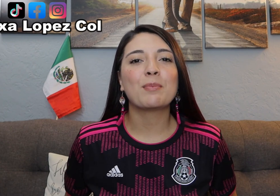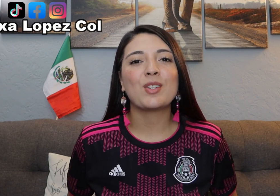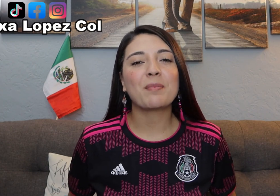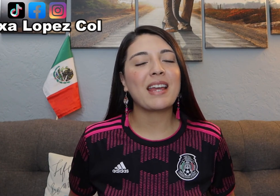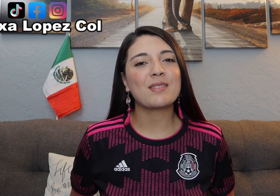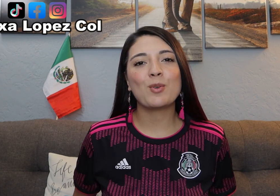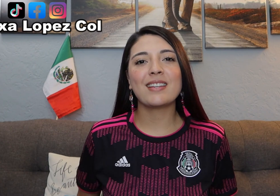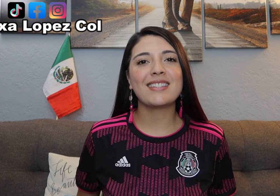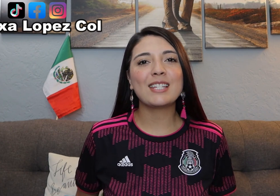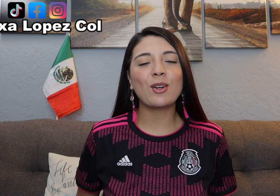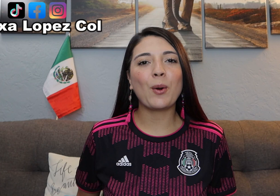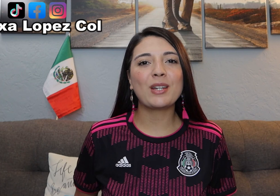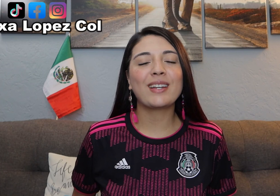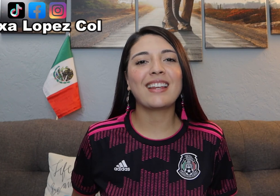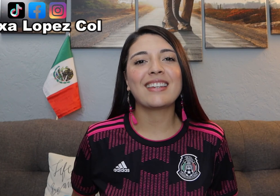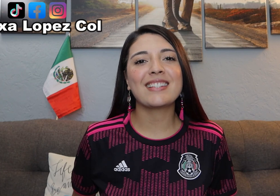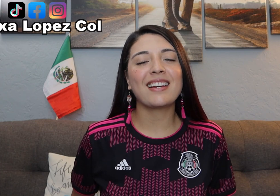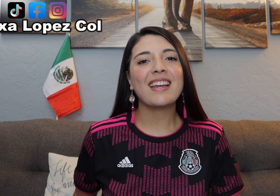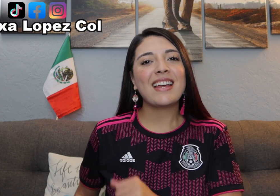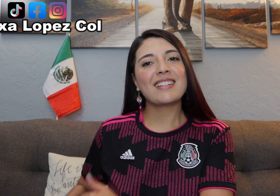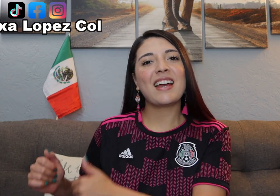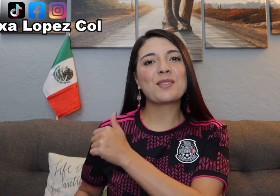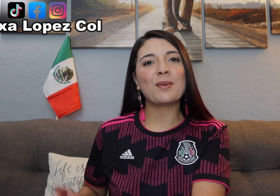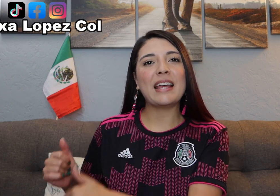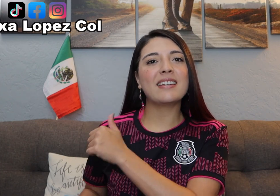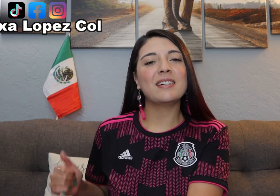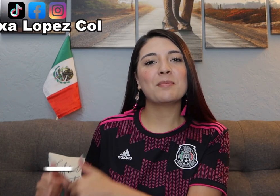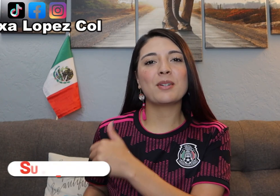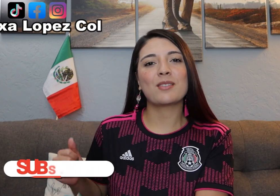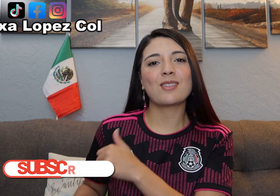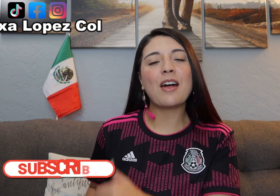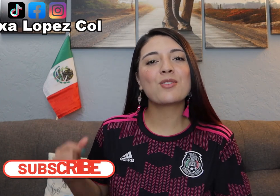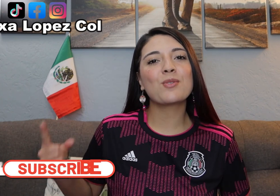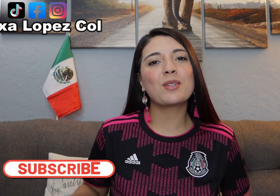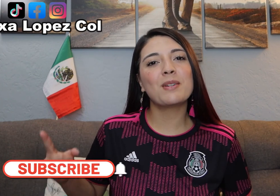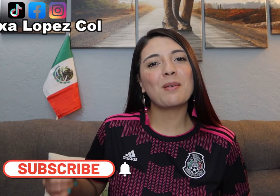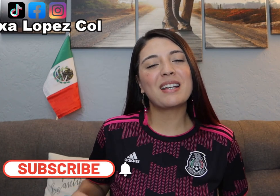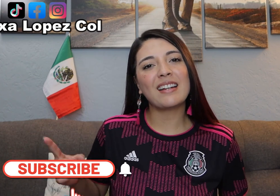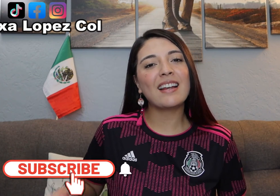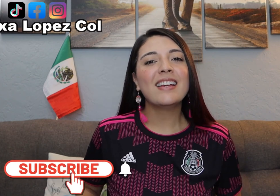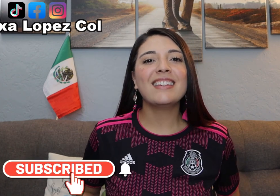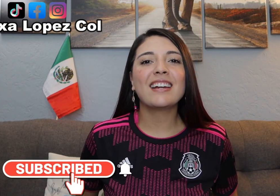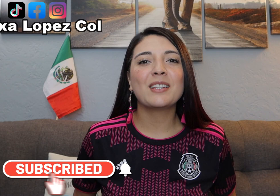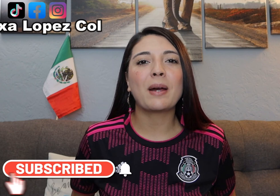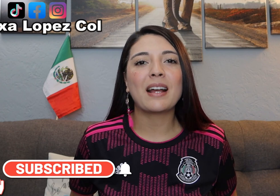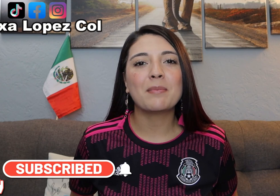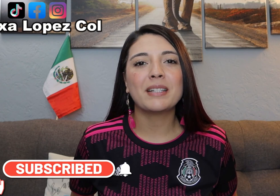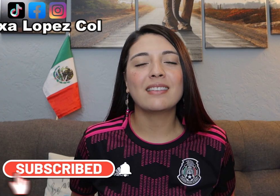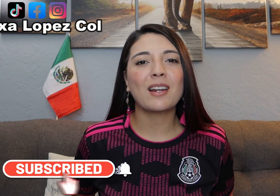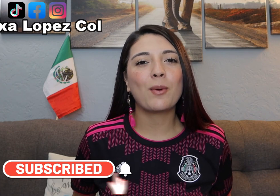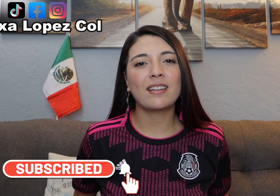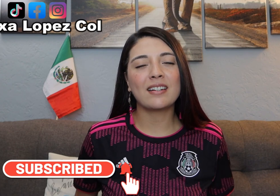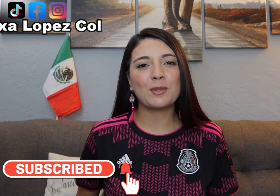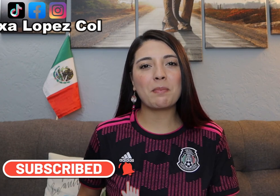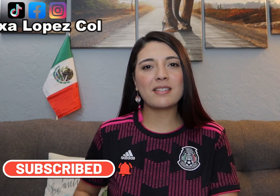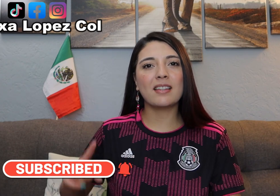que si quieren apoyarme es muy sencillo, lo único que tienen que hacer es dejar su like por estos lados, suscribirse a mi canal y activar la